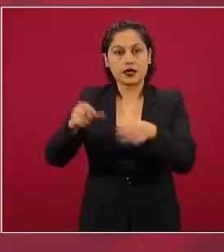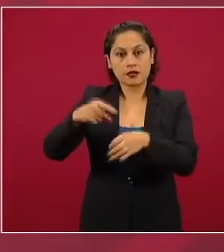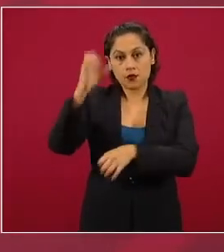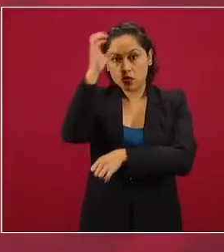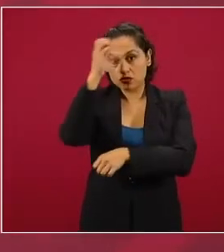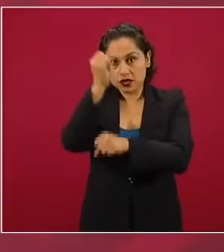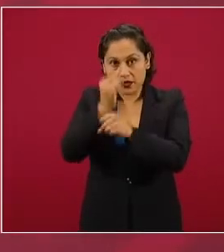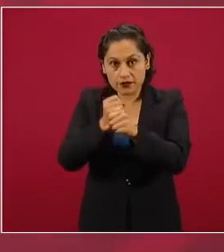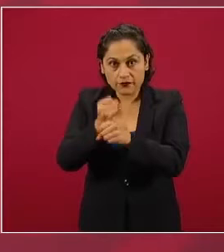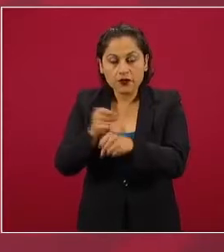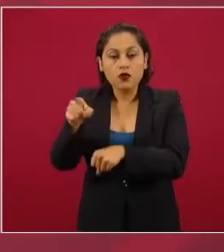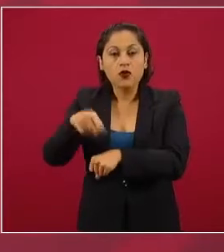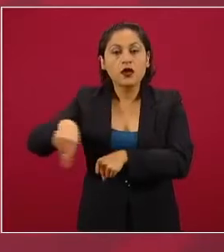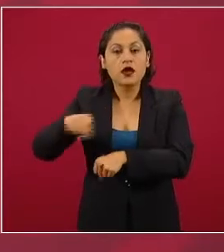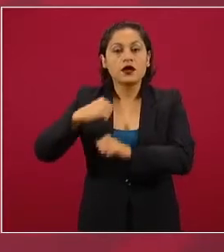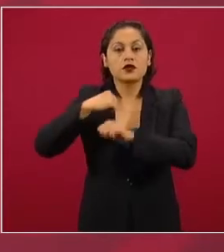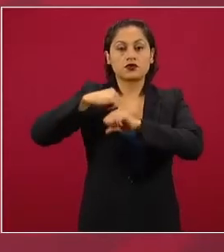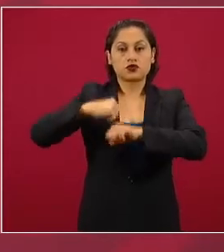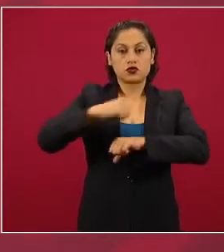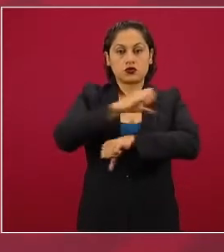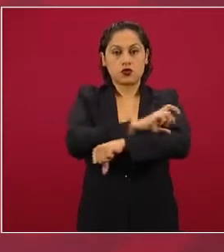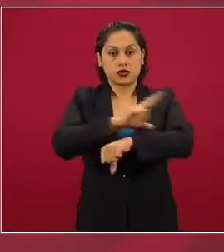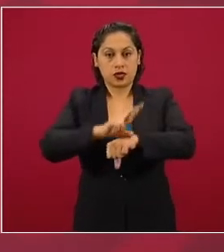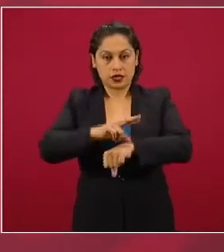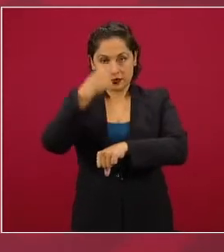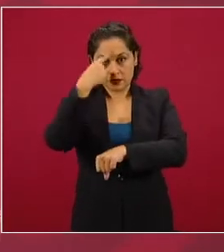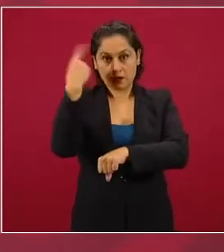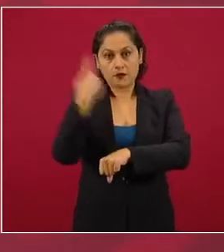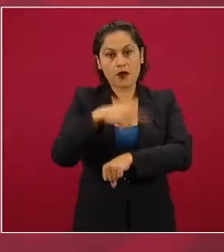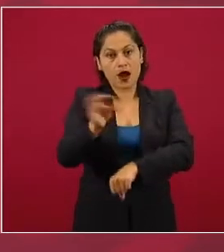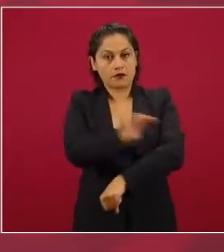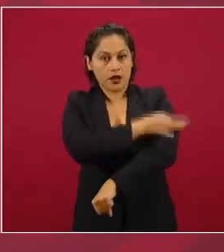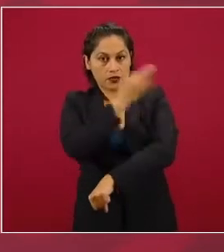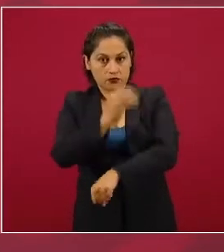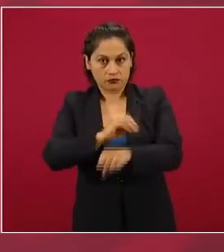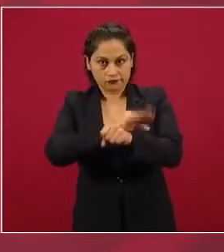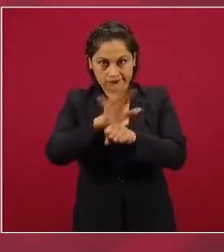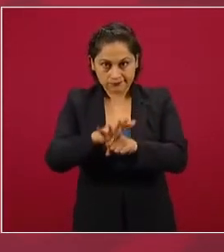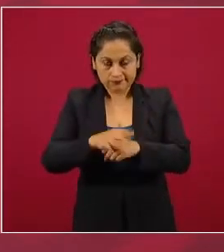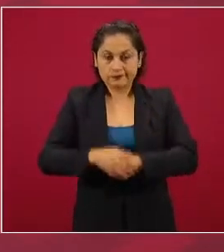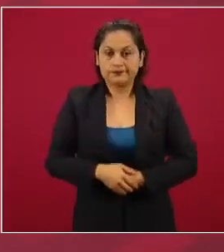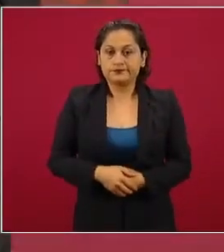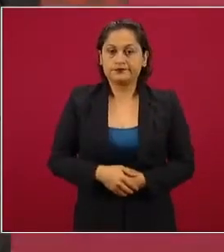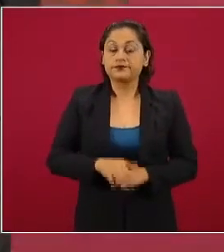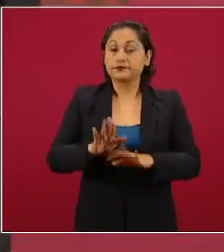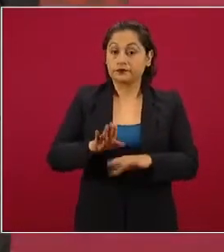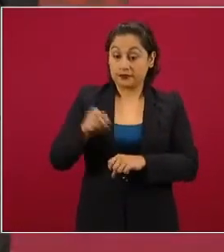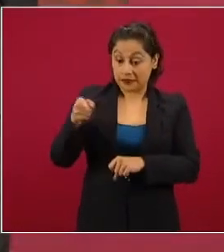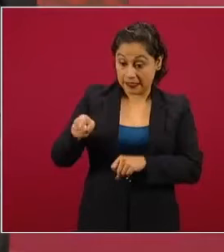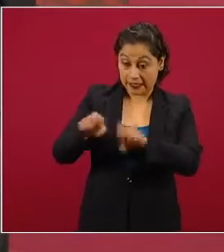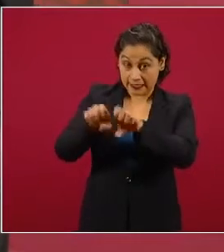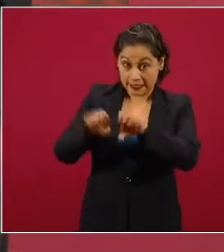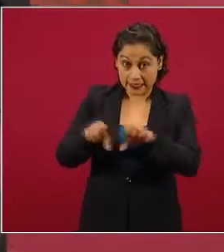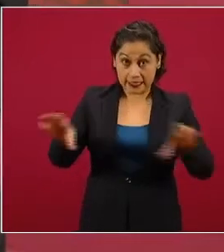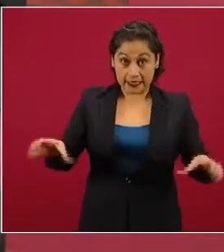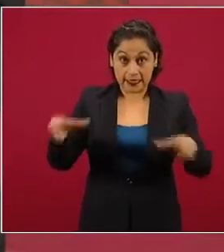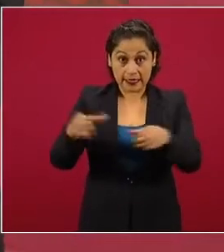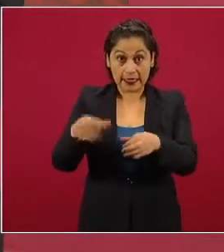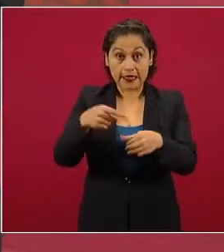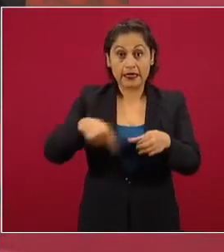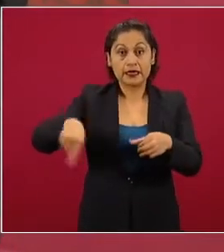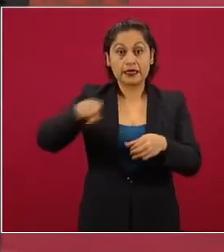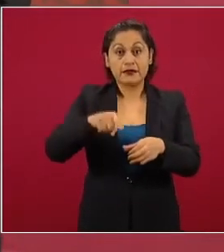toda la política nacional de vacunación contra el COVID. En este grupo científico integramos los esfuerzos en todo el